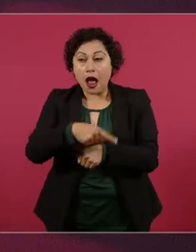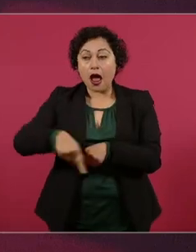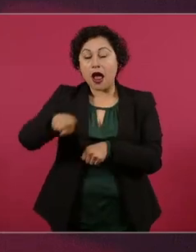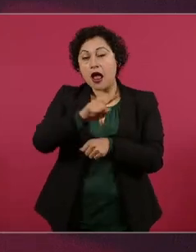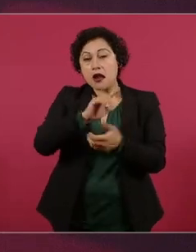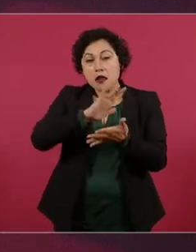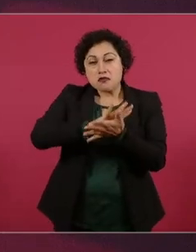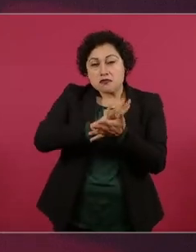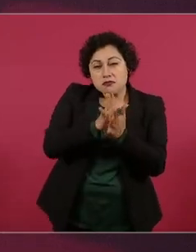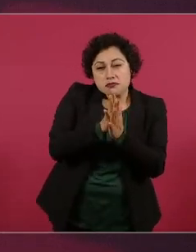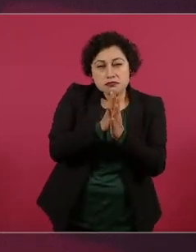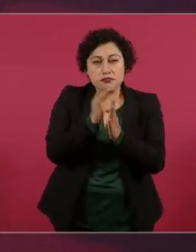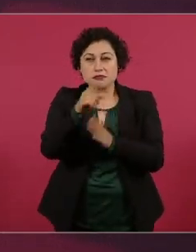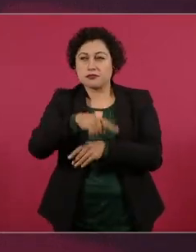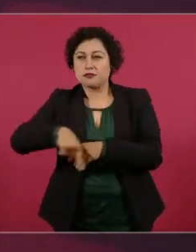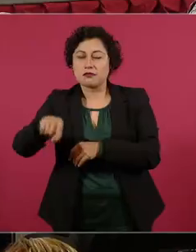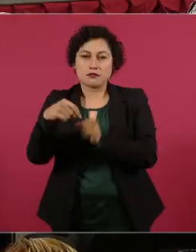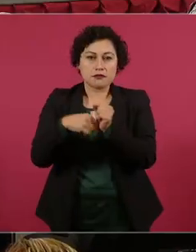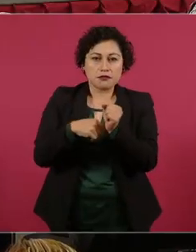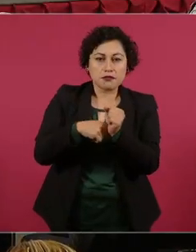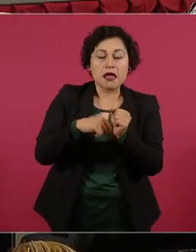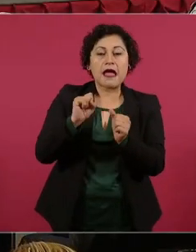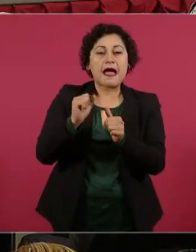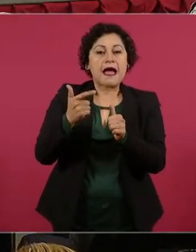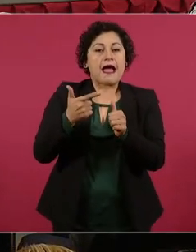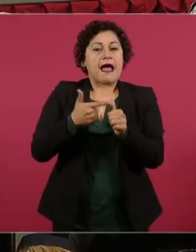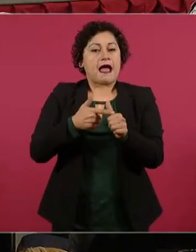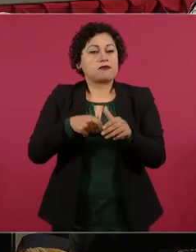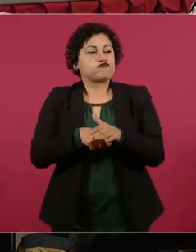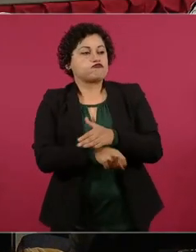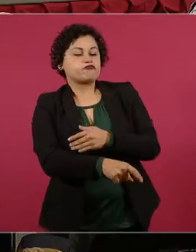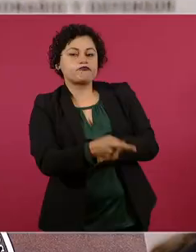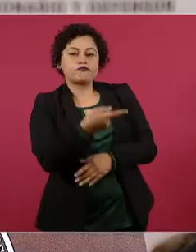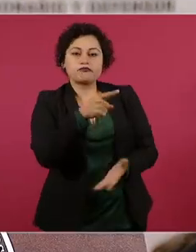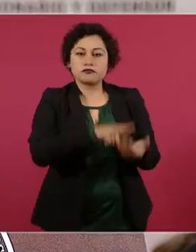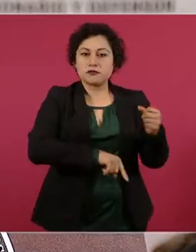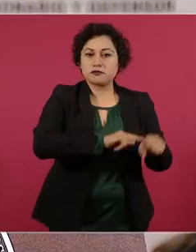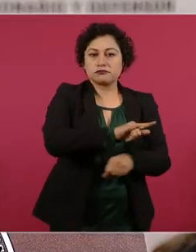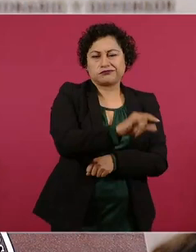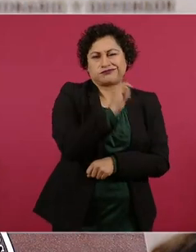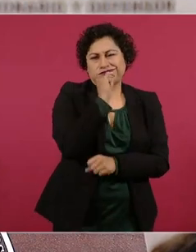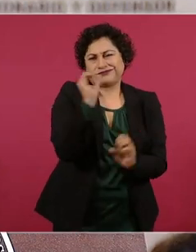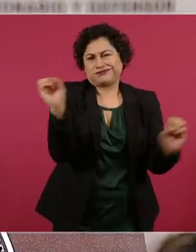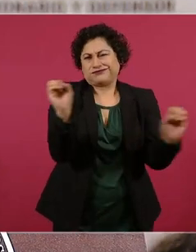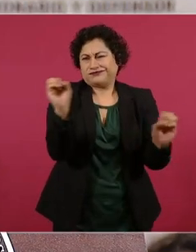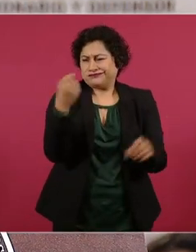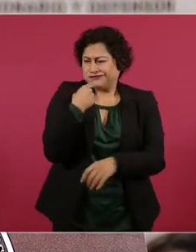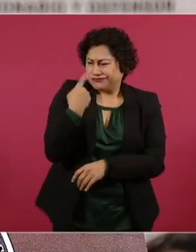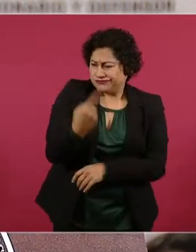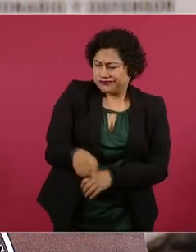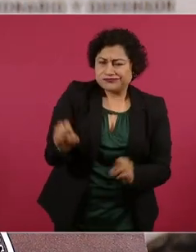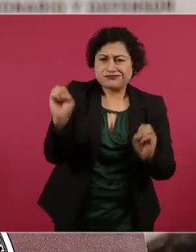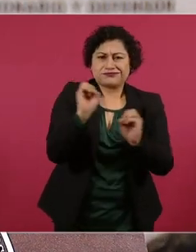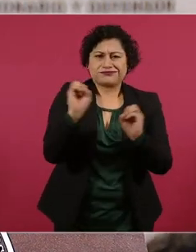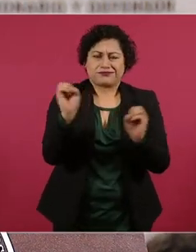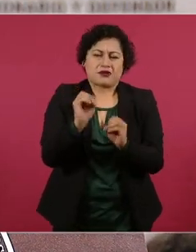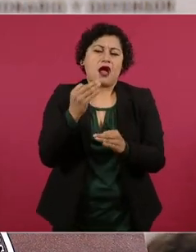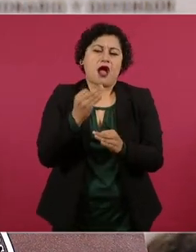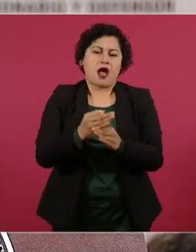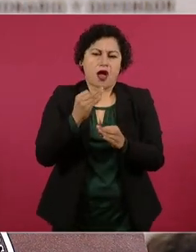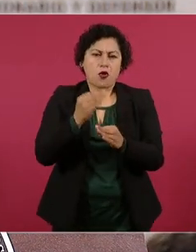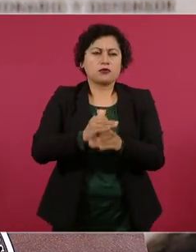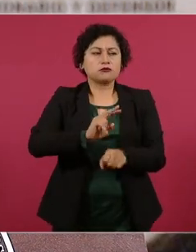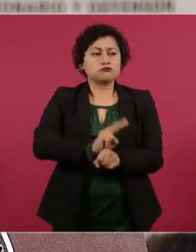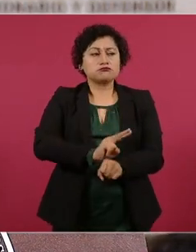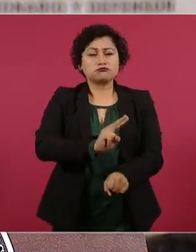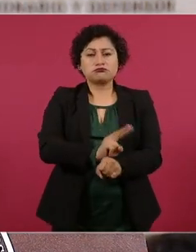extorsiones para despachar las mercancías en la aduana y se mantiene una estricta vigilancia en el actuar del